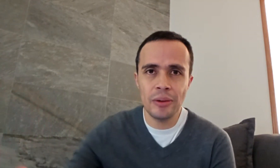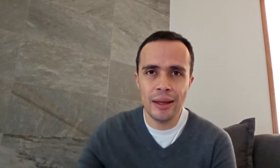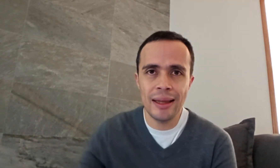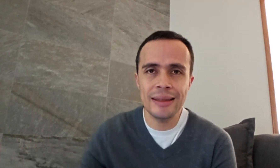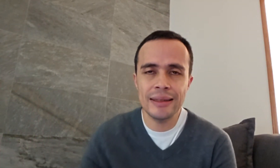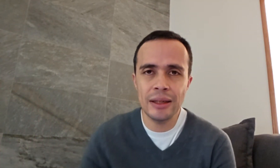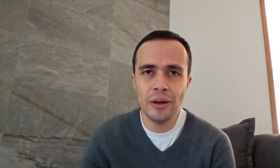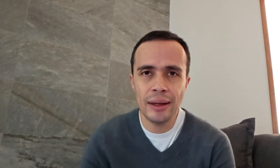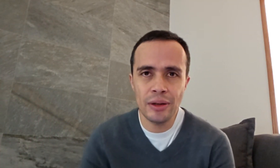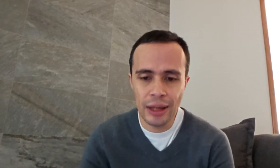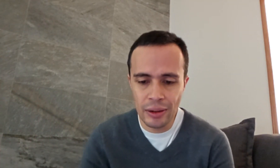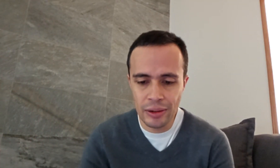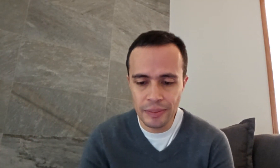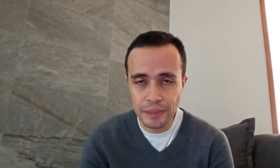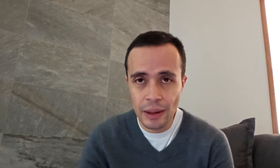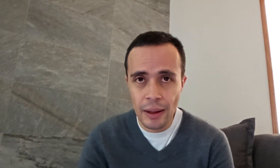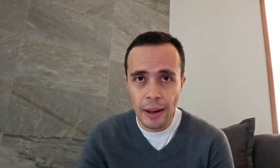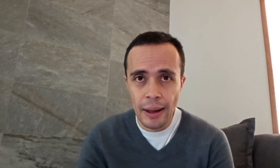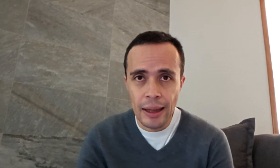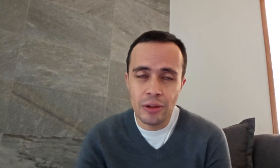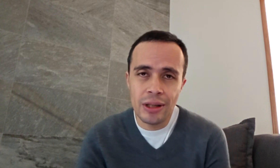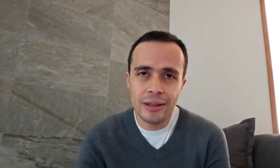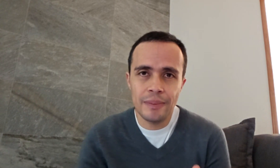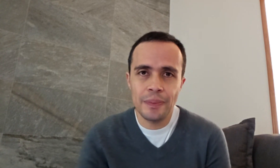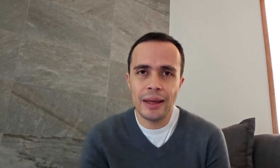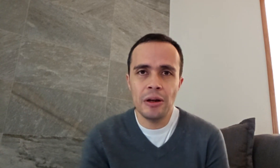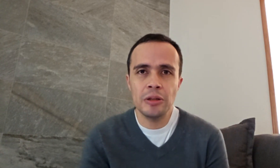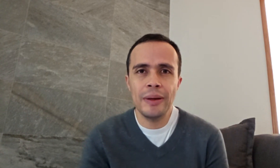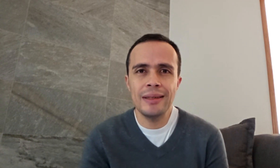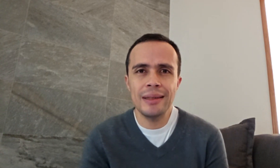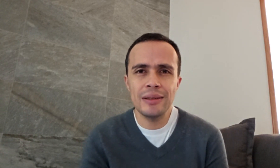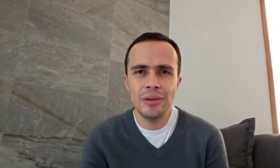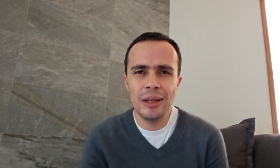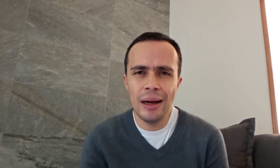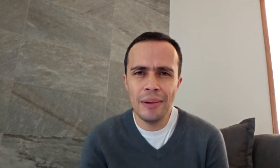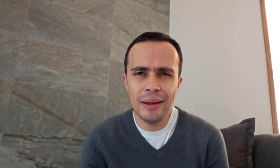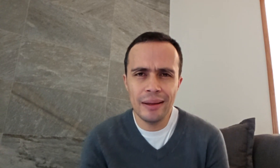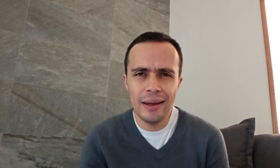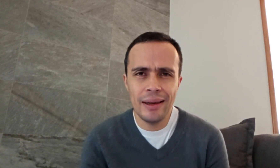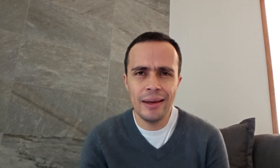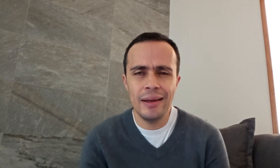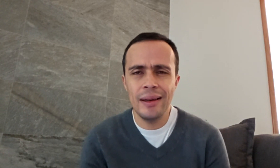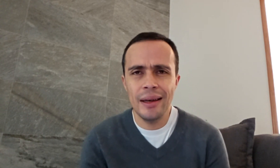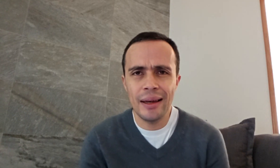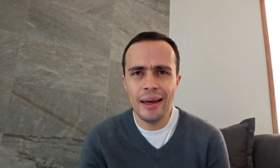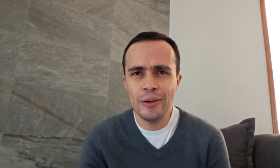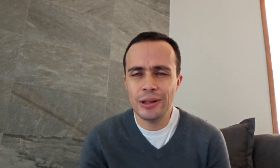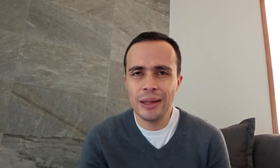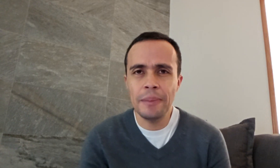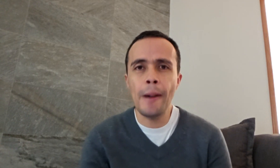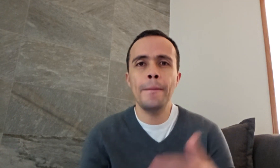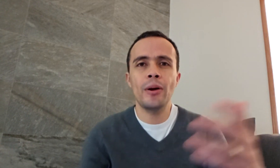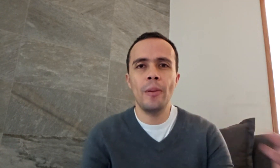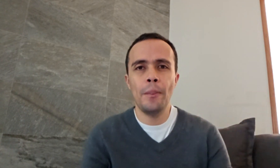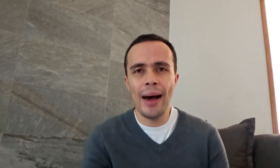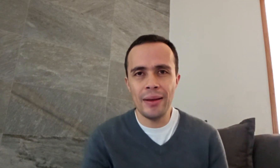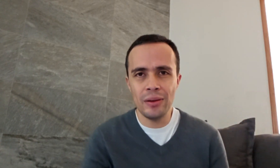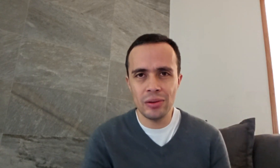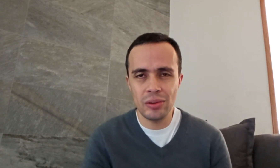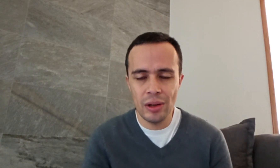bajaban las avionetas del Señor de los Cielos. Entonces, que los priistas nos hablen de que ellos están